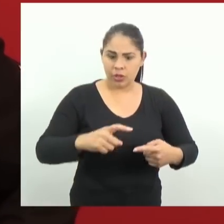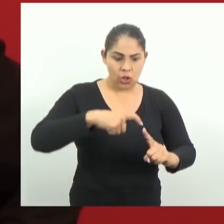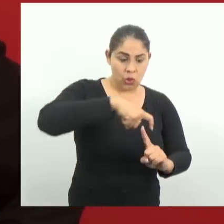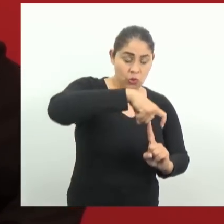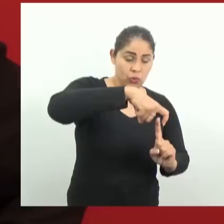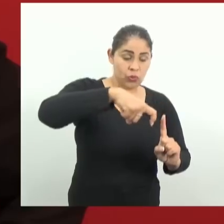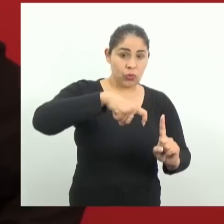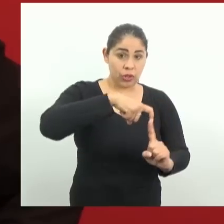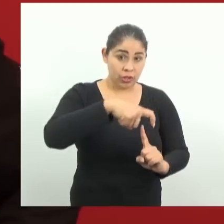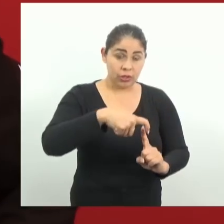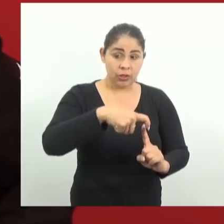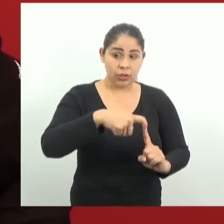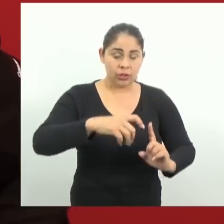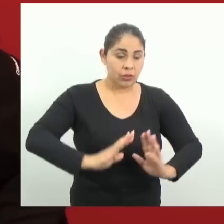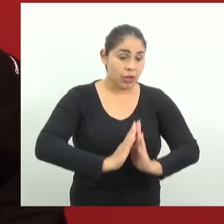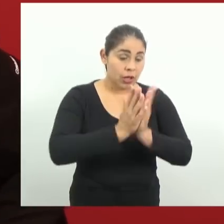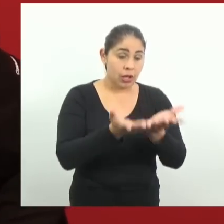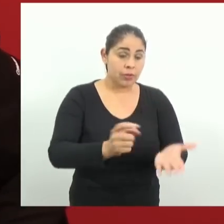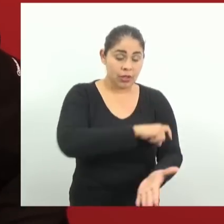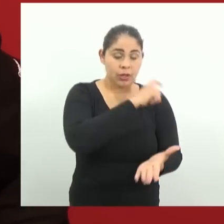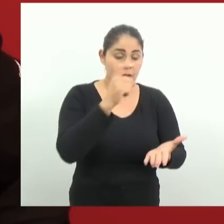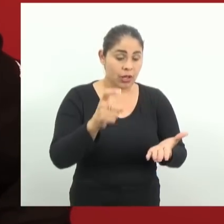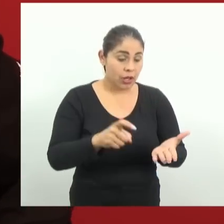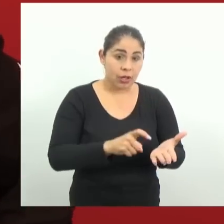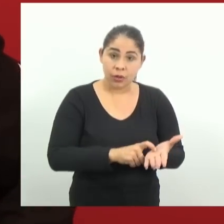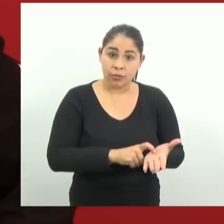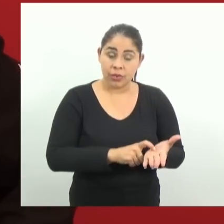has leído la Biblia completa.